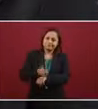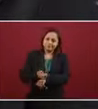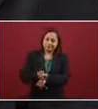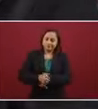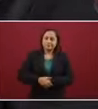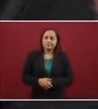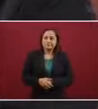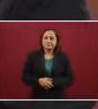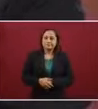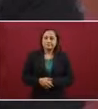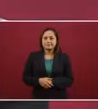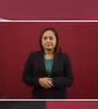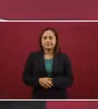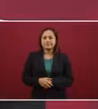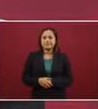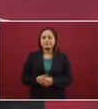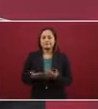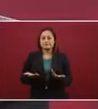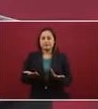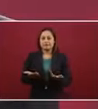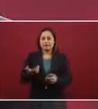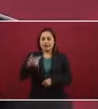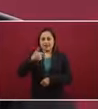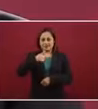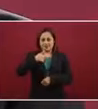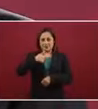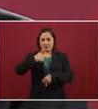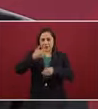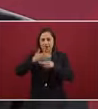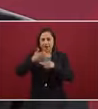Por eso también estoy escribiendo un libro